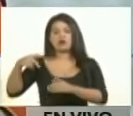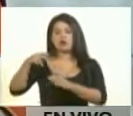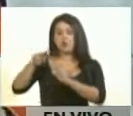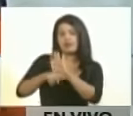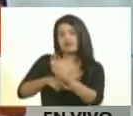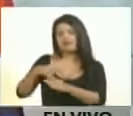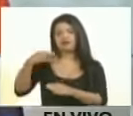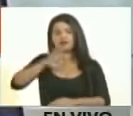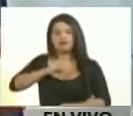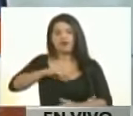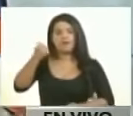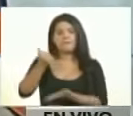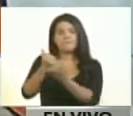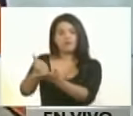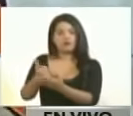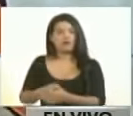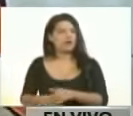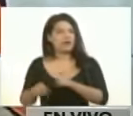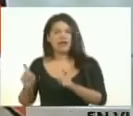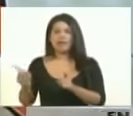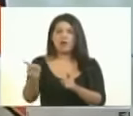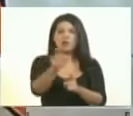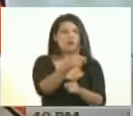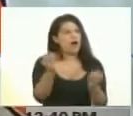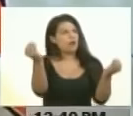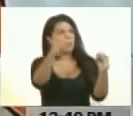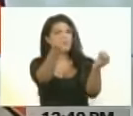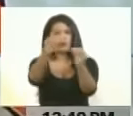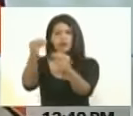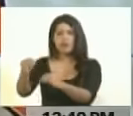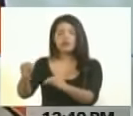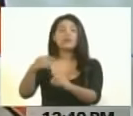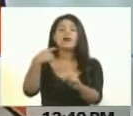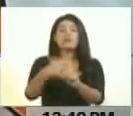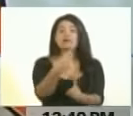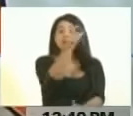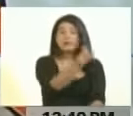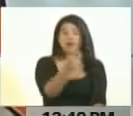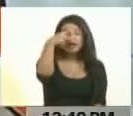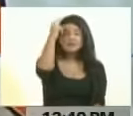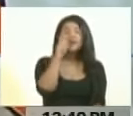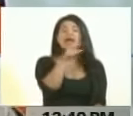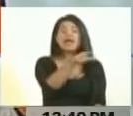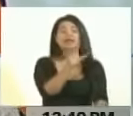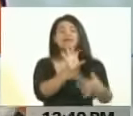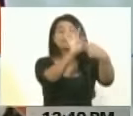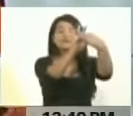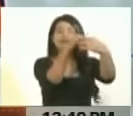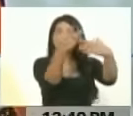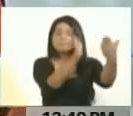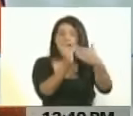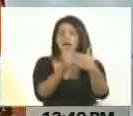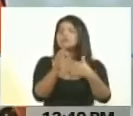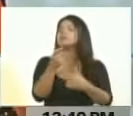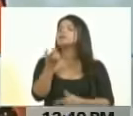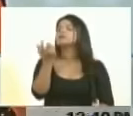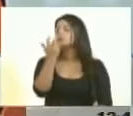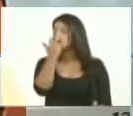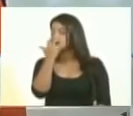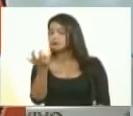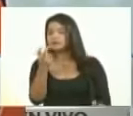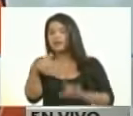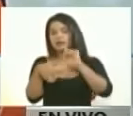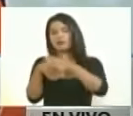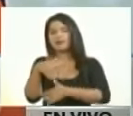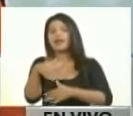confabulados, unos de esos cancilleres, funcionarios del Plan Cóndor, que pretenden dar lecciones a Venezuela, y